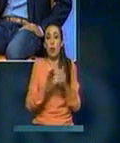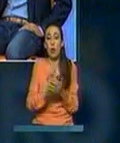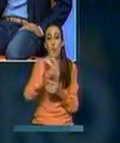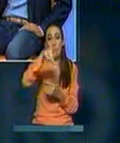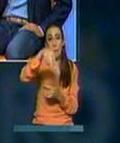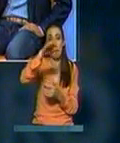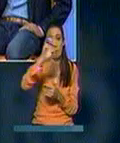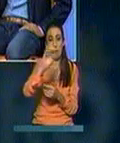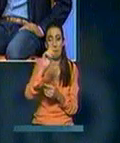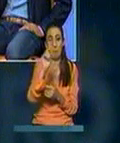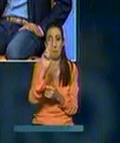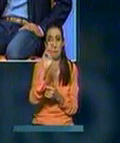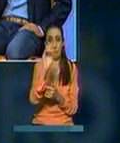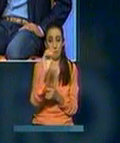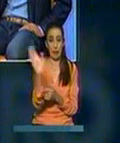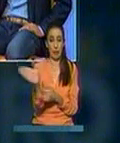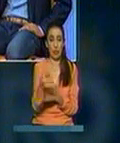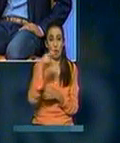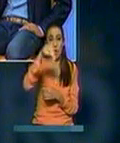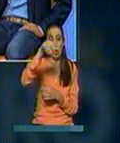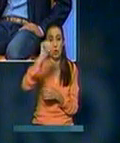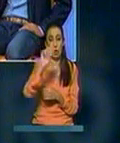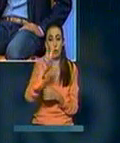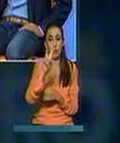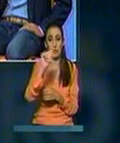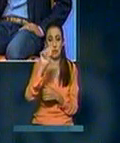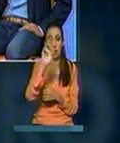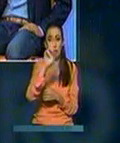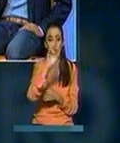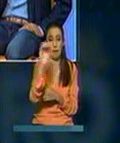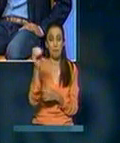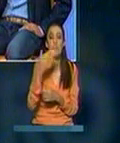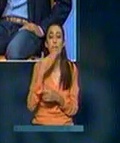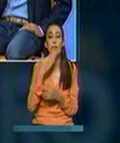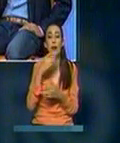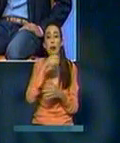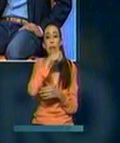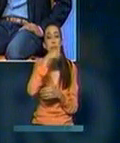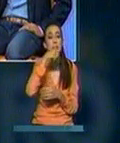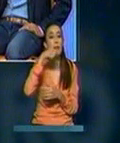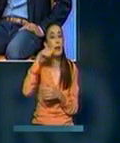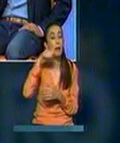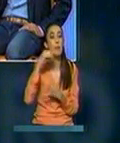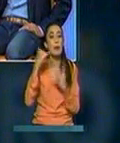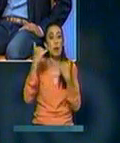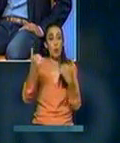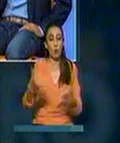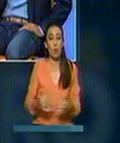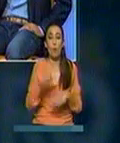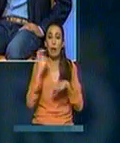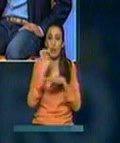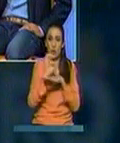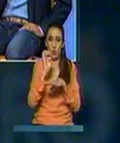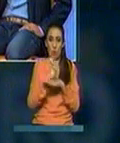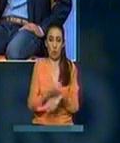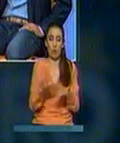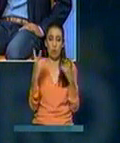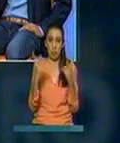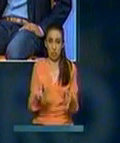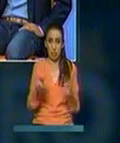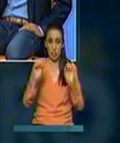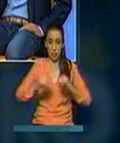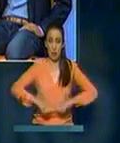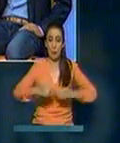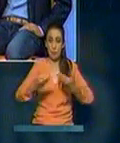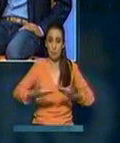Navarro, vicepresidente de la Asociación de Cervecerías Artesanales del Ecuador, y también con